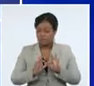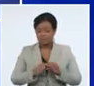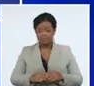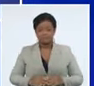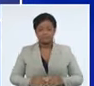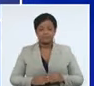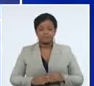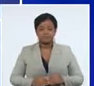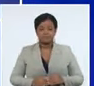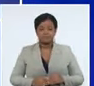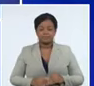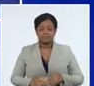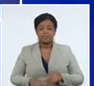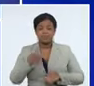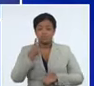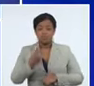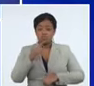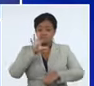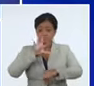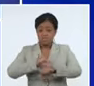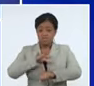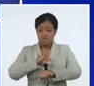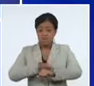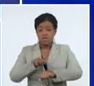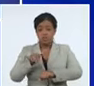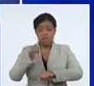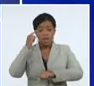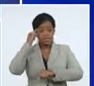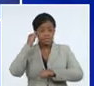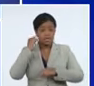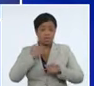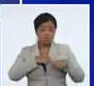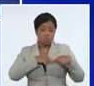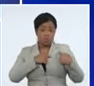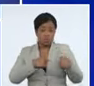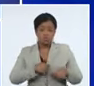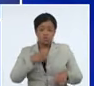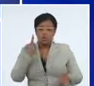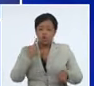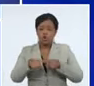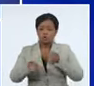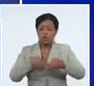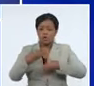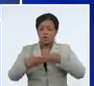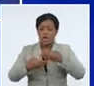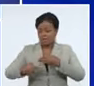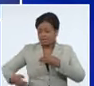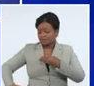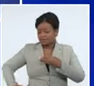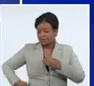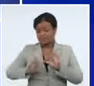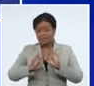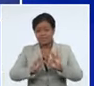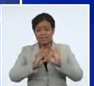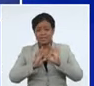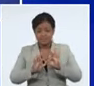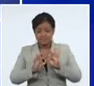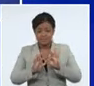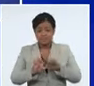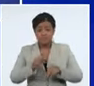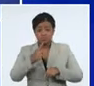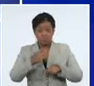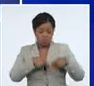1 con enfermedad cerebrovascular y 1 con insuficiencia renal crónica, 1 con insuficiencia